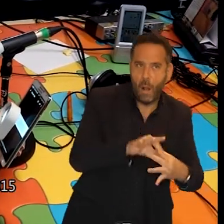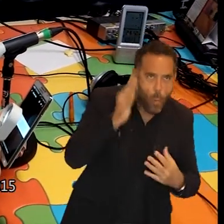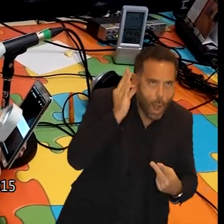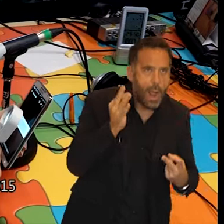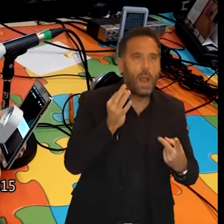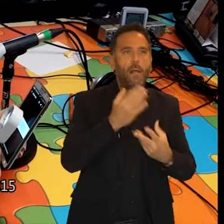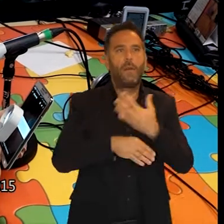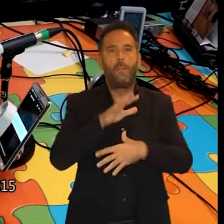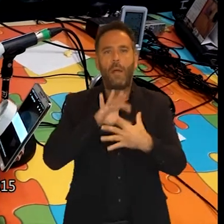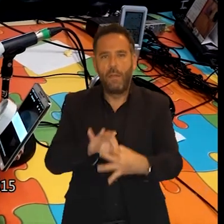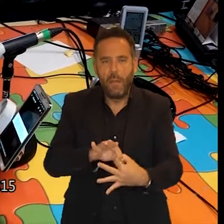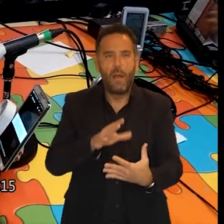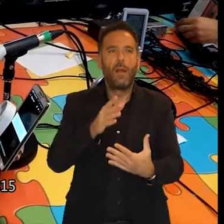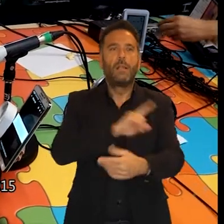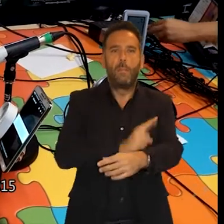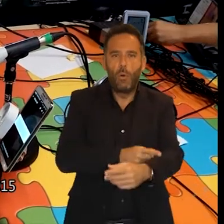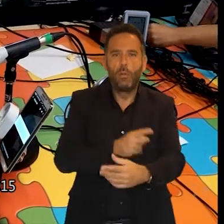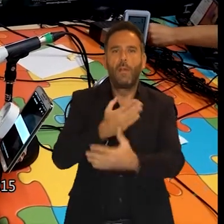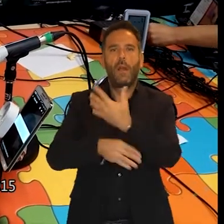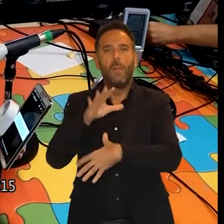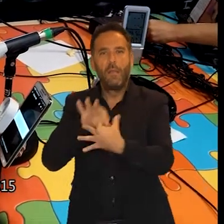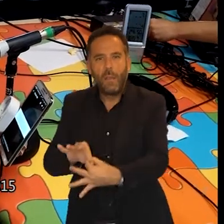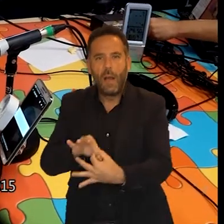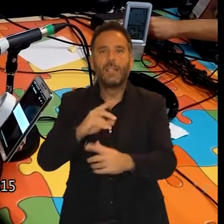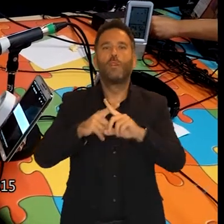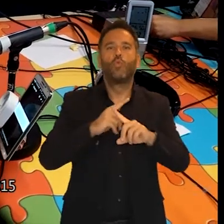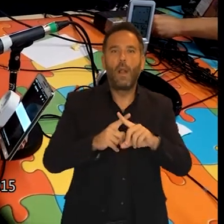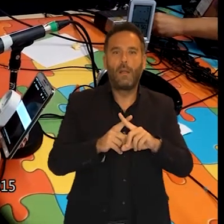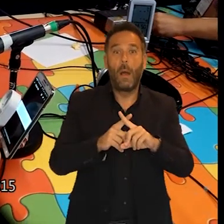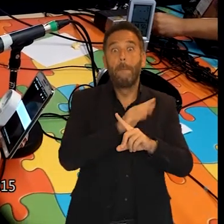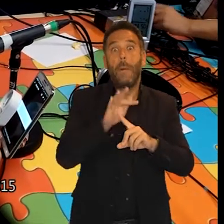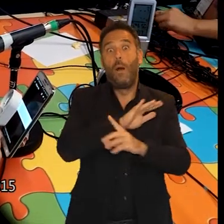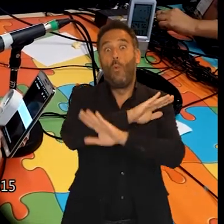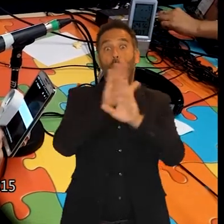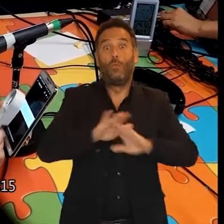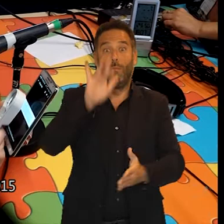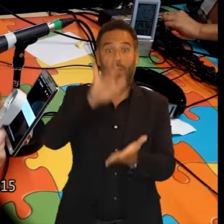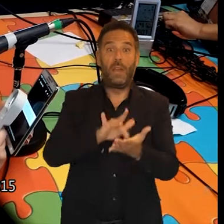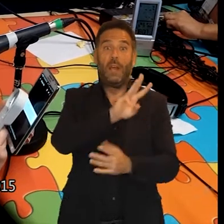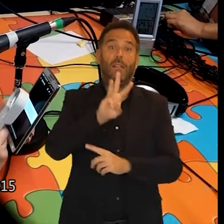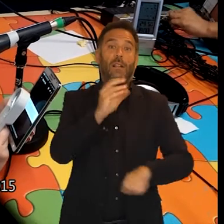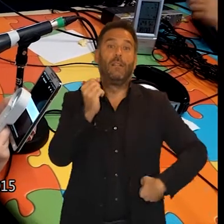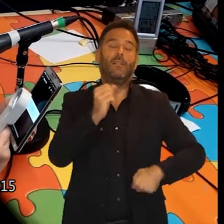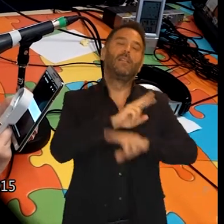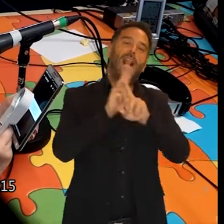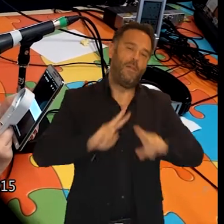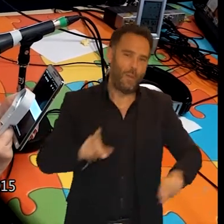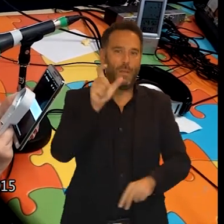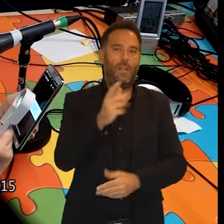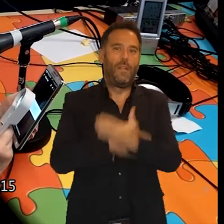el deporte y la vida cotidiana en la ciudad. Los actos culminarán con la conmemoración del Día Internacional de las Personas con Discapacidad